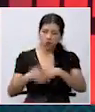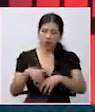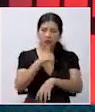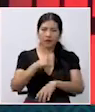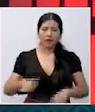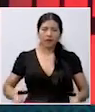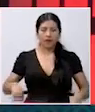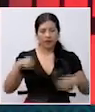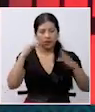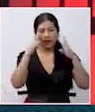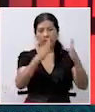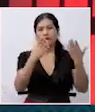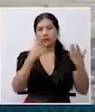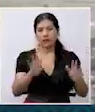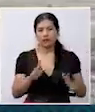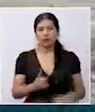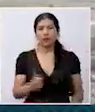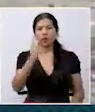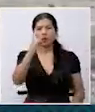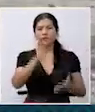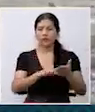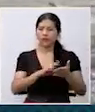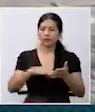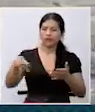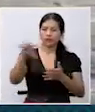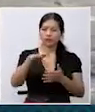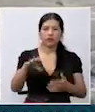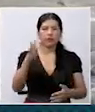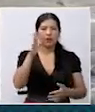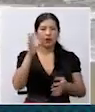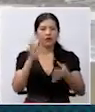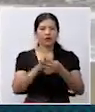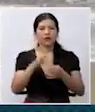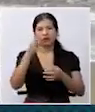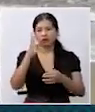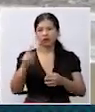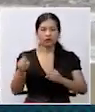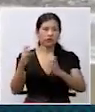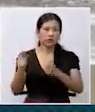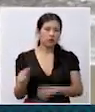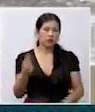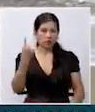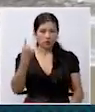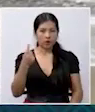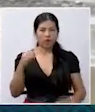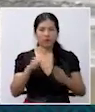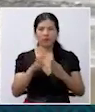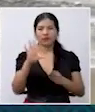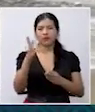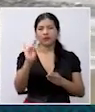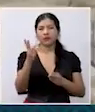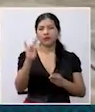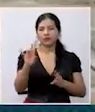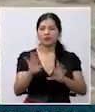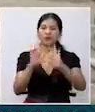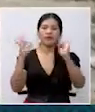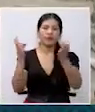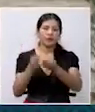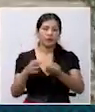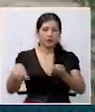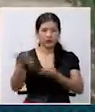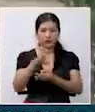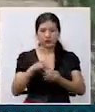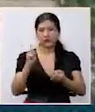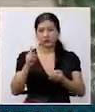esta urbanización Madre de Dios. Al momento se estaría trabajando para devolver el servicio eléctrico a 17 familias en la zona Amor